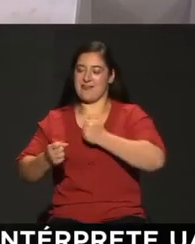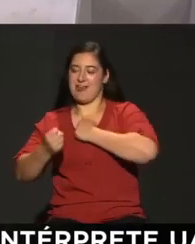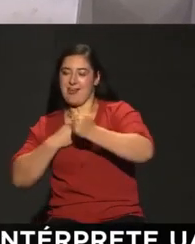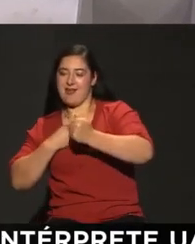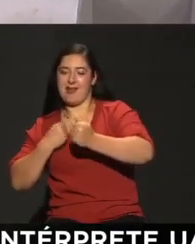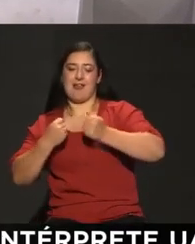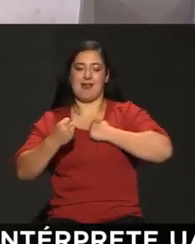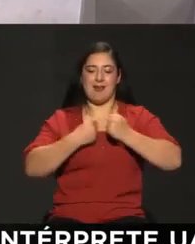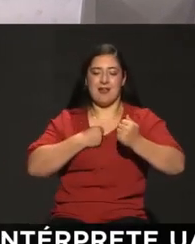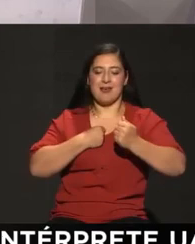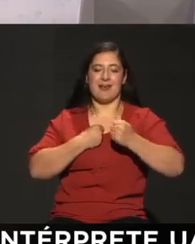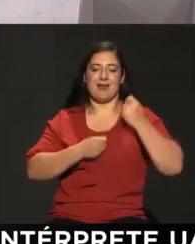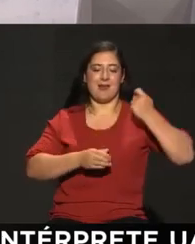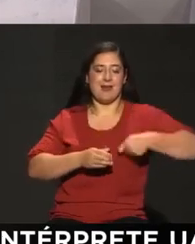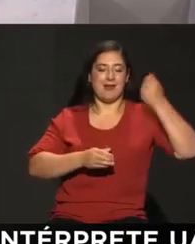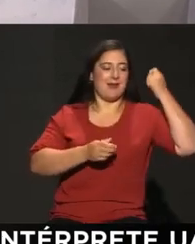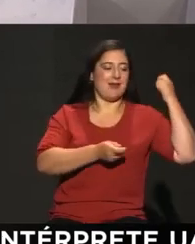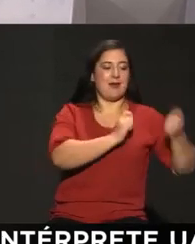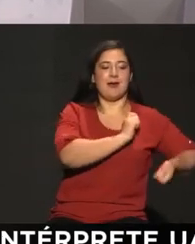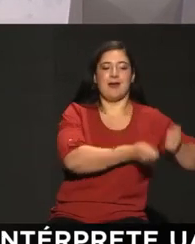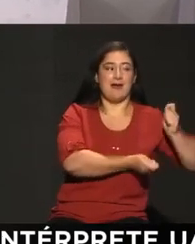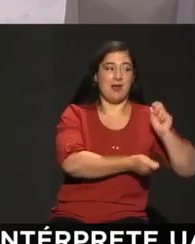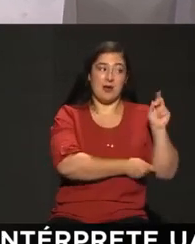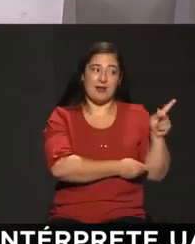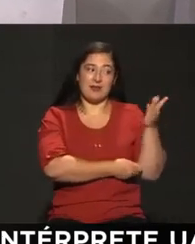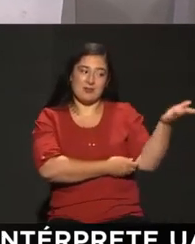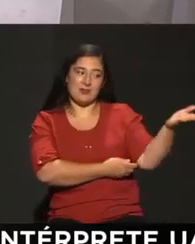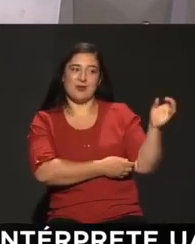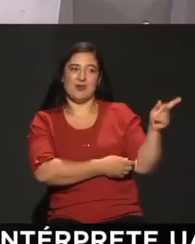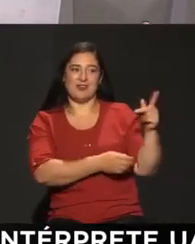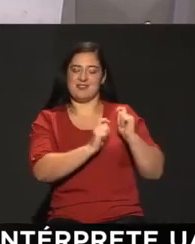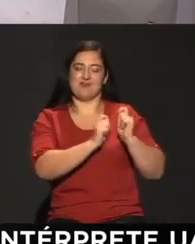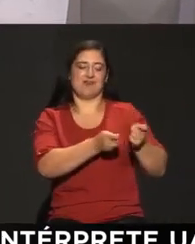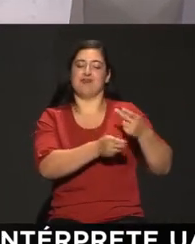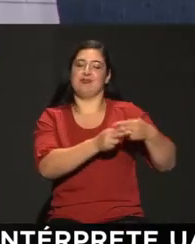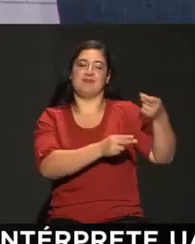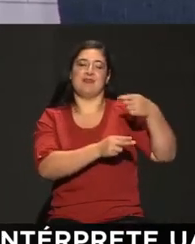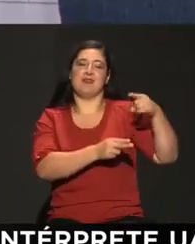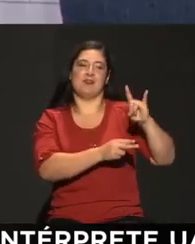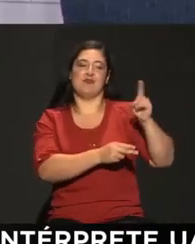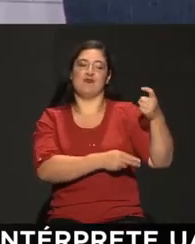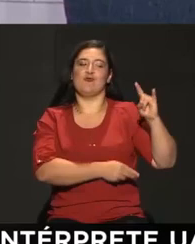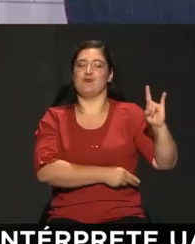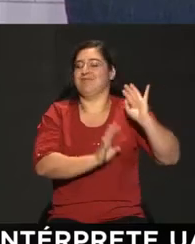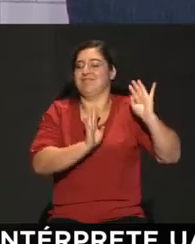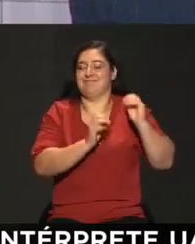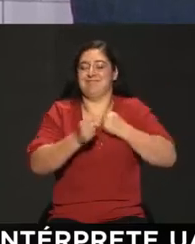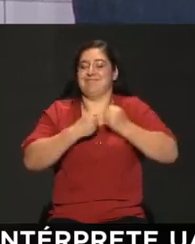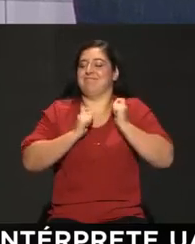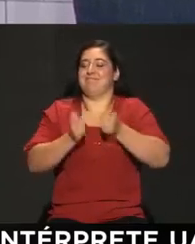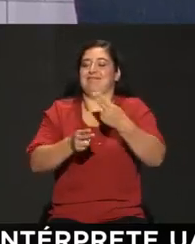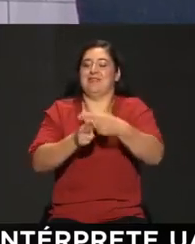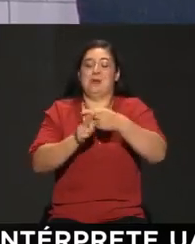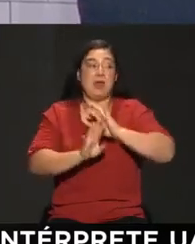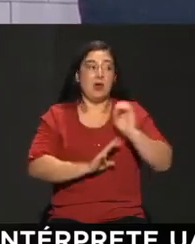casa. Te paso tu gugú. Mi gugú, por favor. Ha quedado bautizado como gugú. Y yo voy a hacer los sonidos cortos